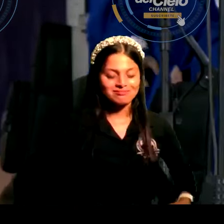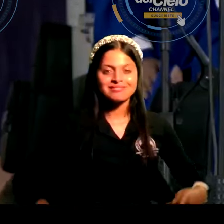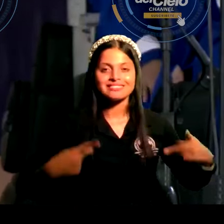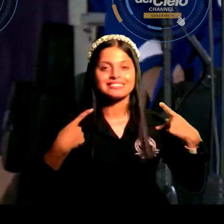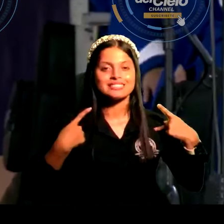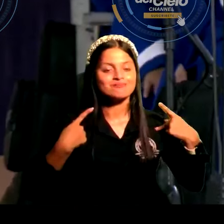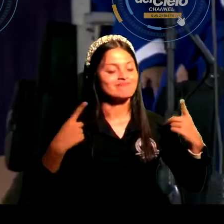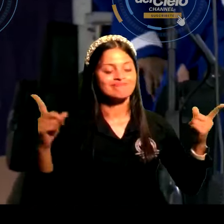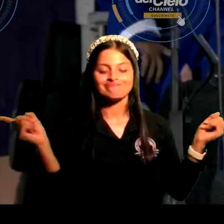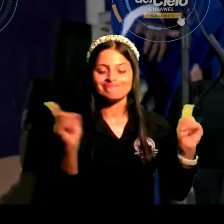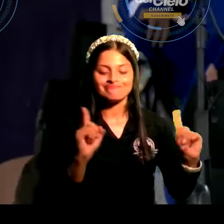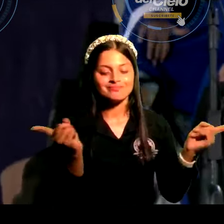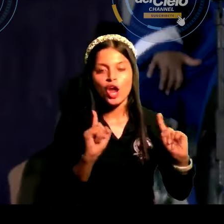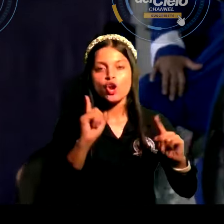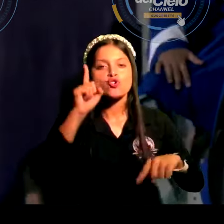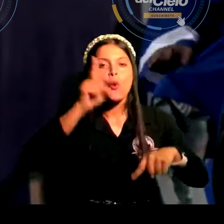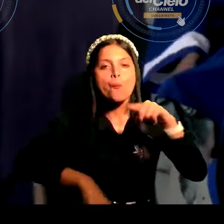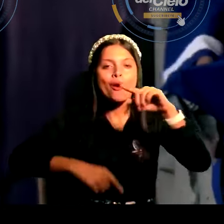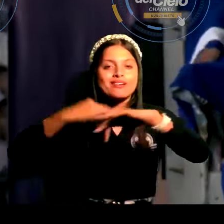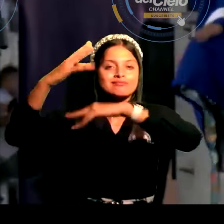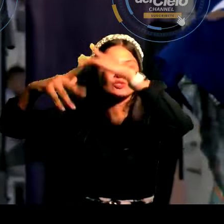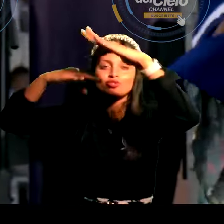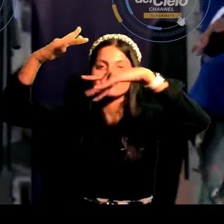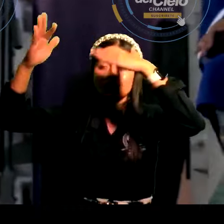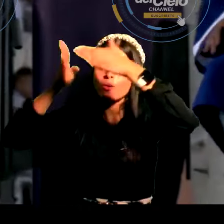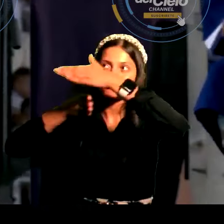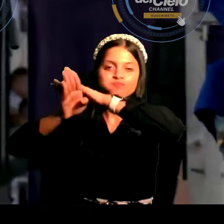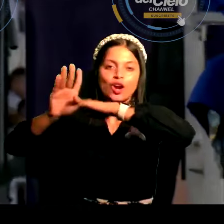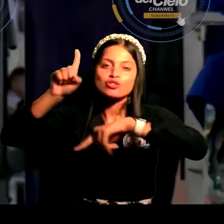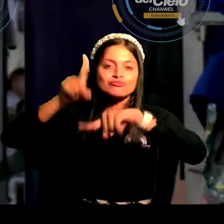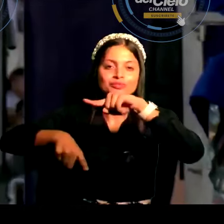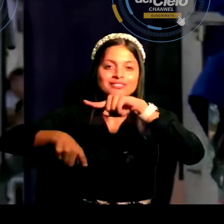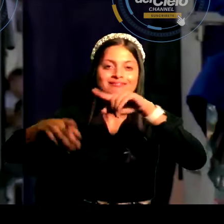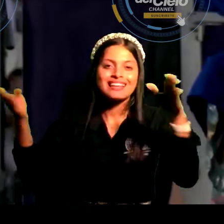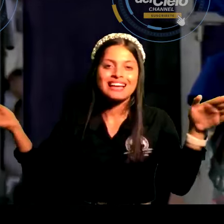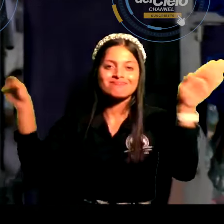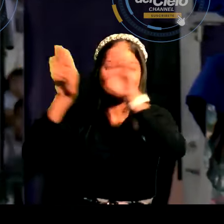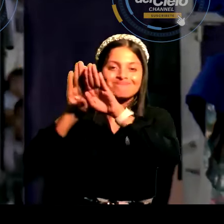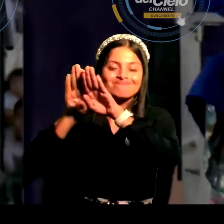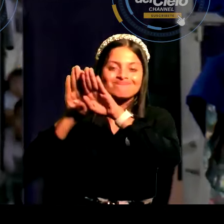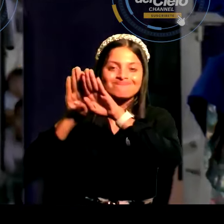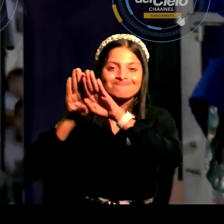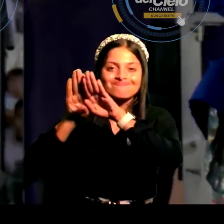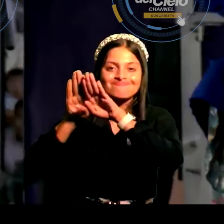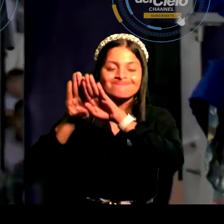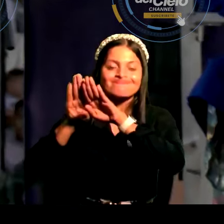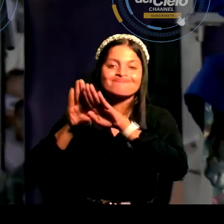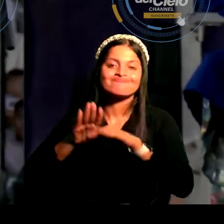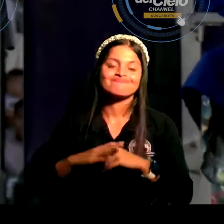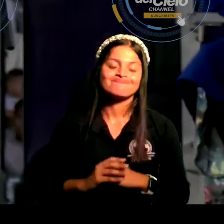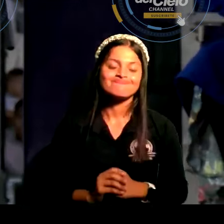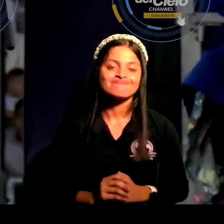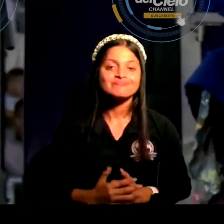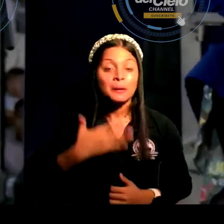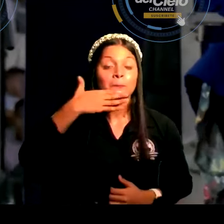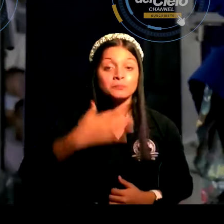al lago de fuego. Esto es verdad. Esto es verdad.